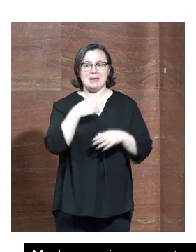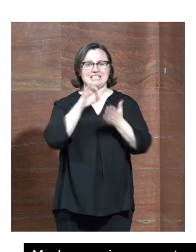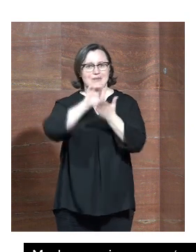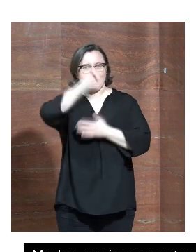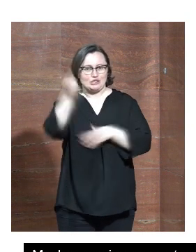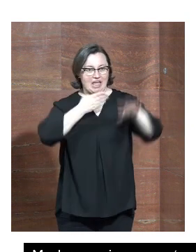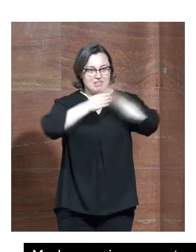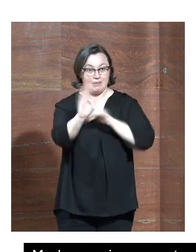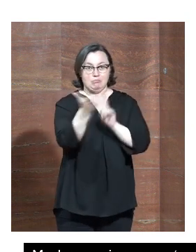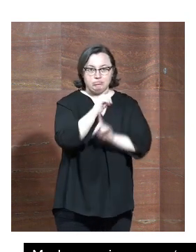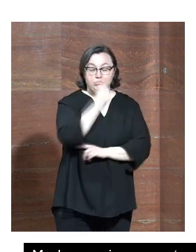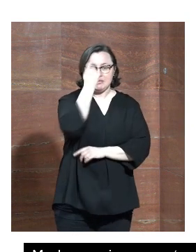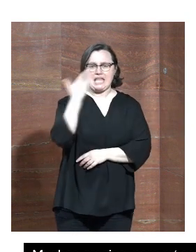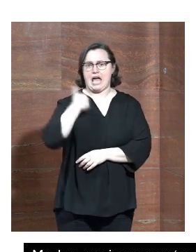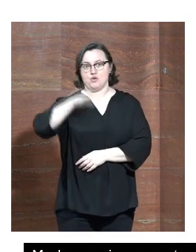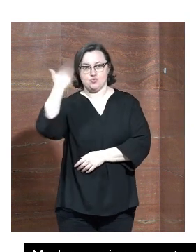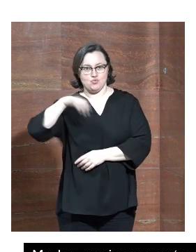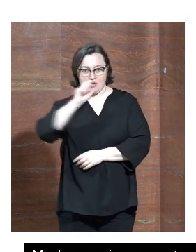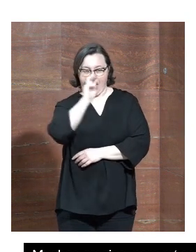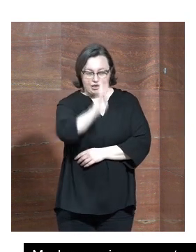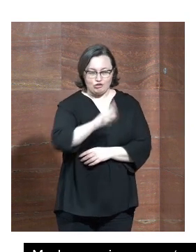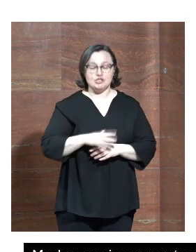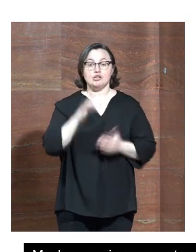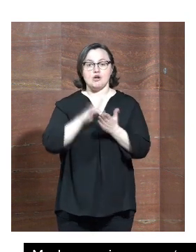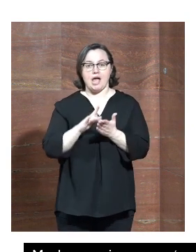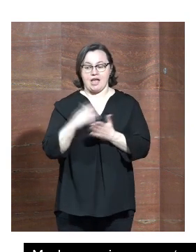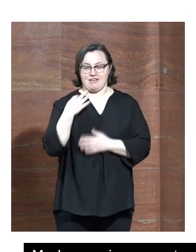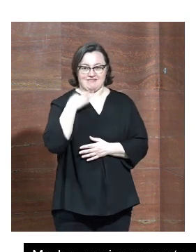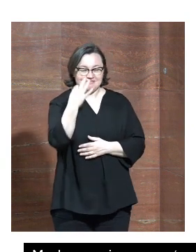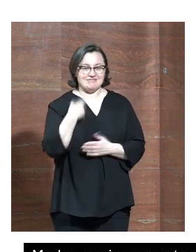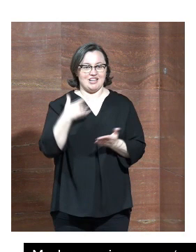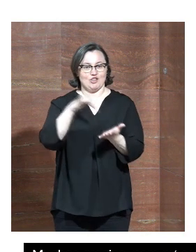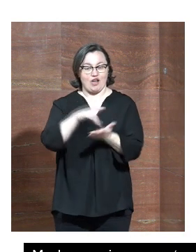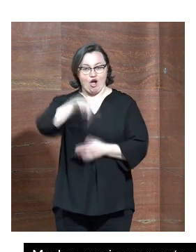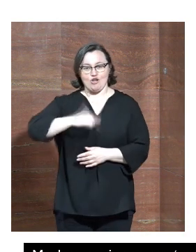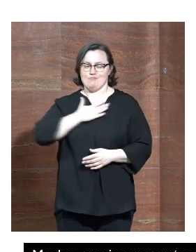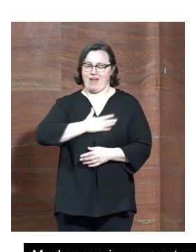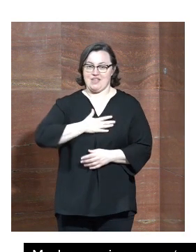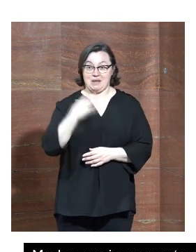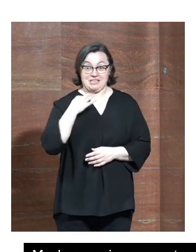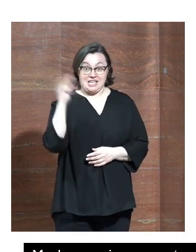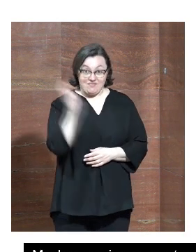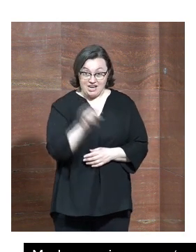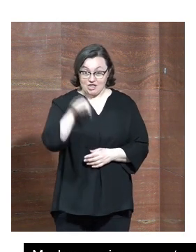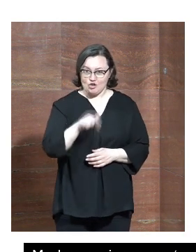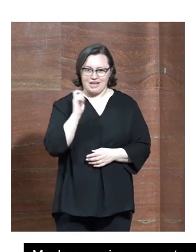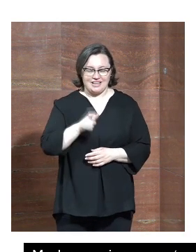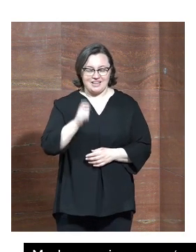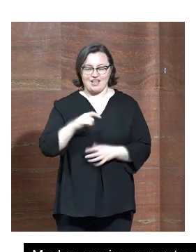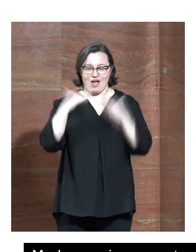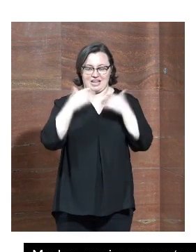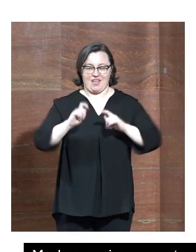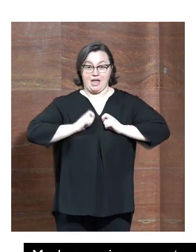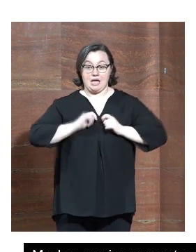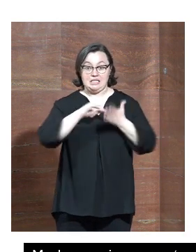accesibles desde hace ya unos cuantos años, y es un verdadero placer y una alegría cada vez que vengo aquí. Lo mío son las